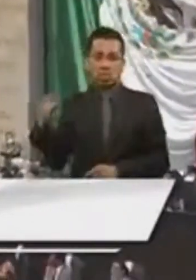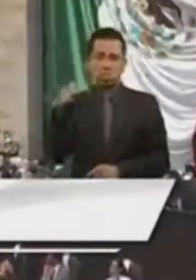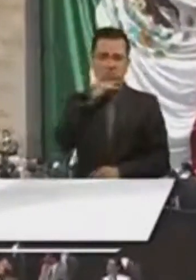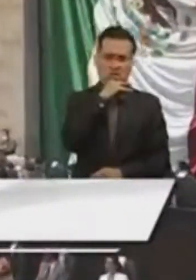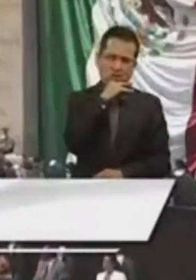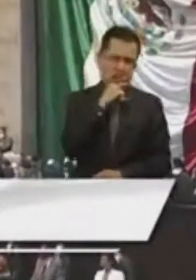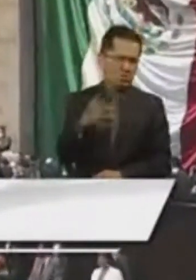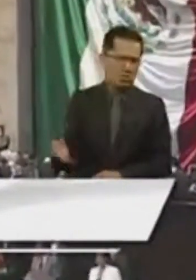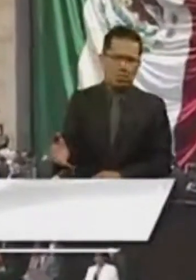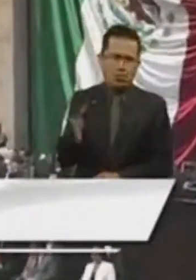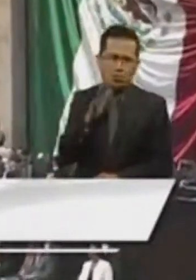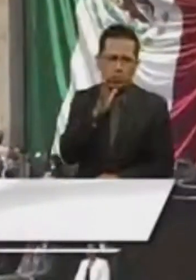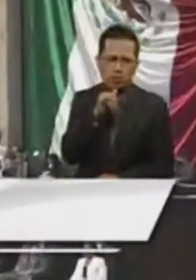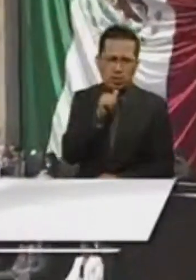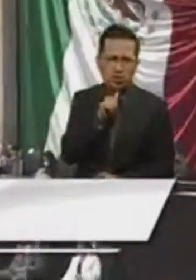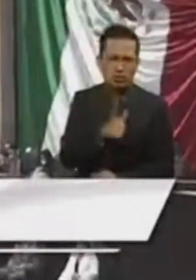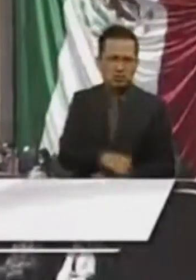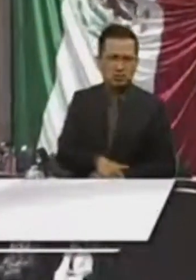No pueden